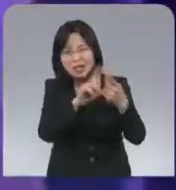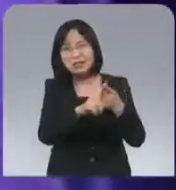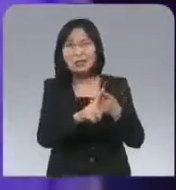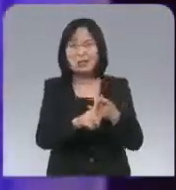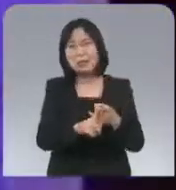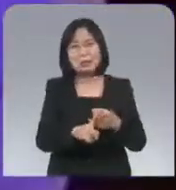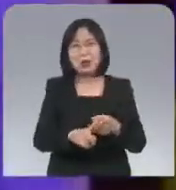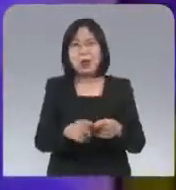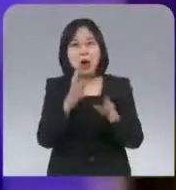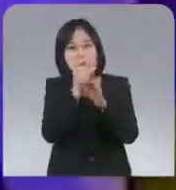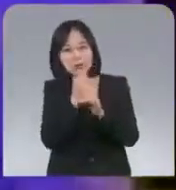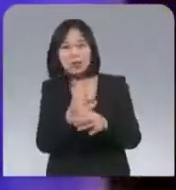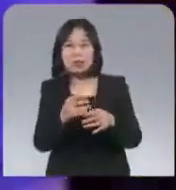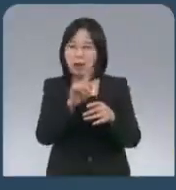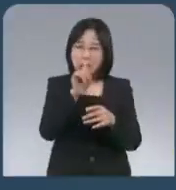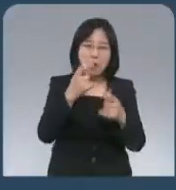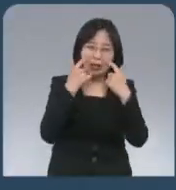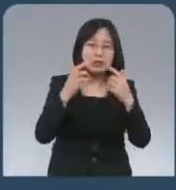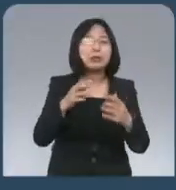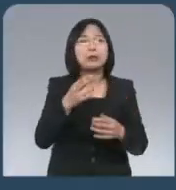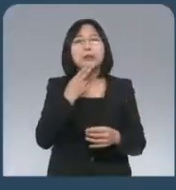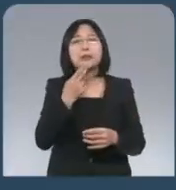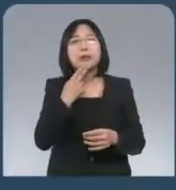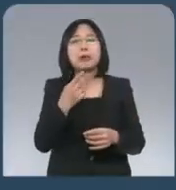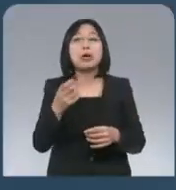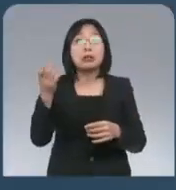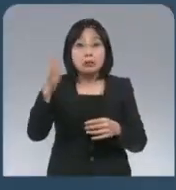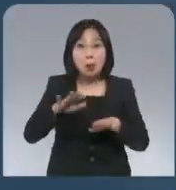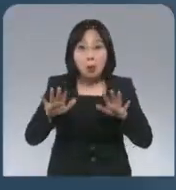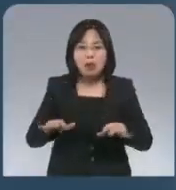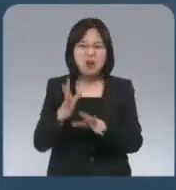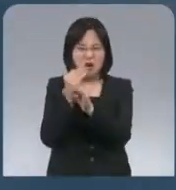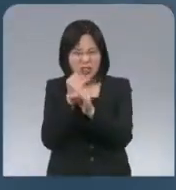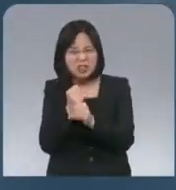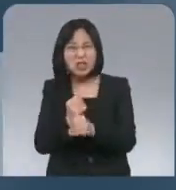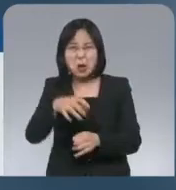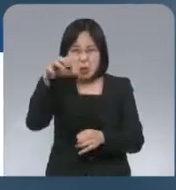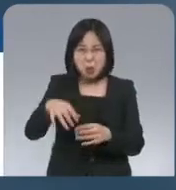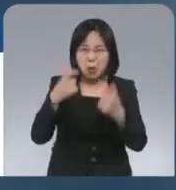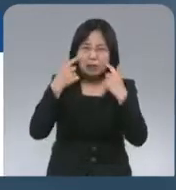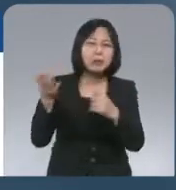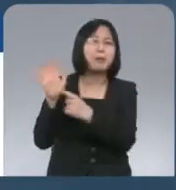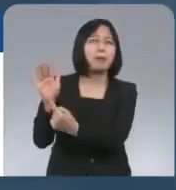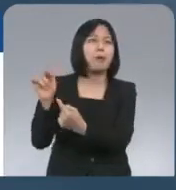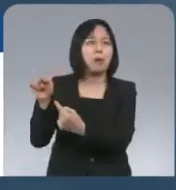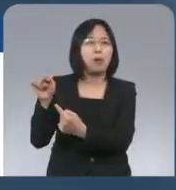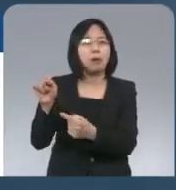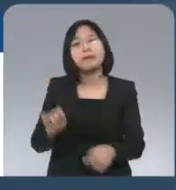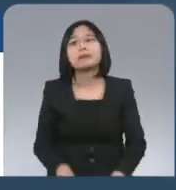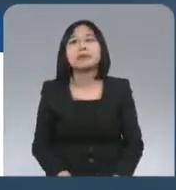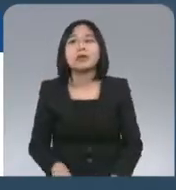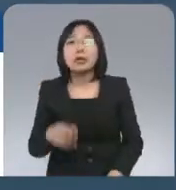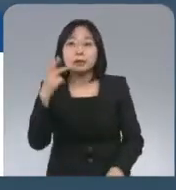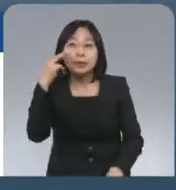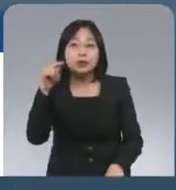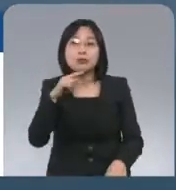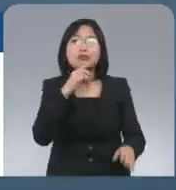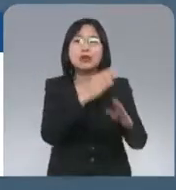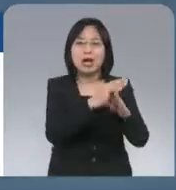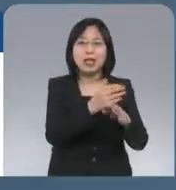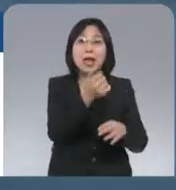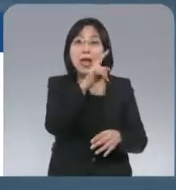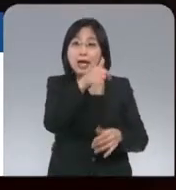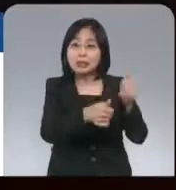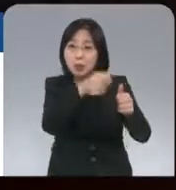estima facilitar el traslado de equipos para pruebas nucleares en este contexto el comentario de paul schäfer destaca por aludir en concreto a un